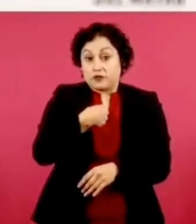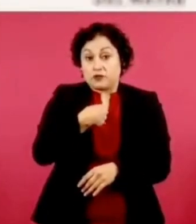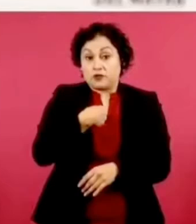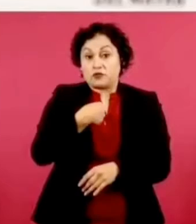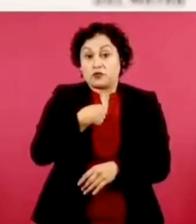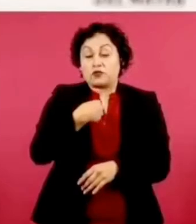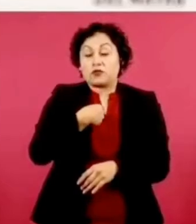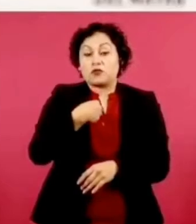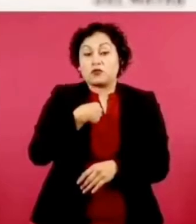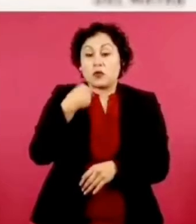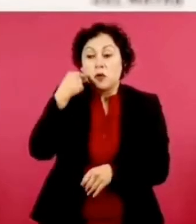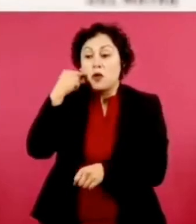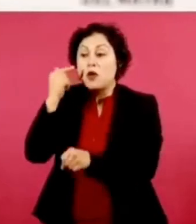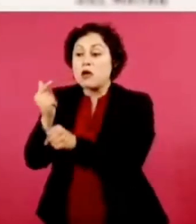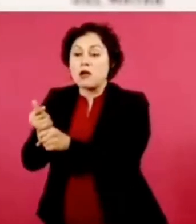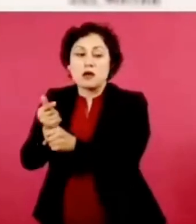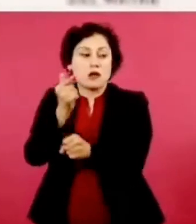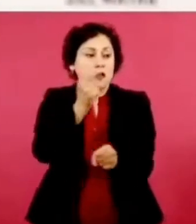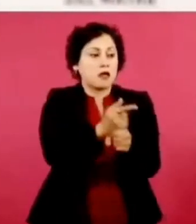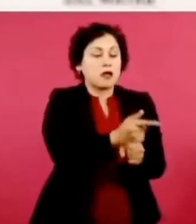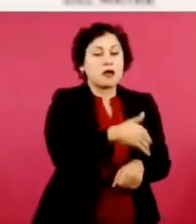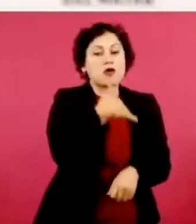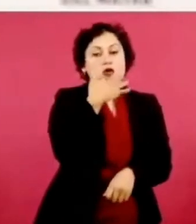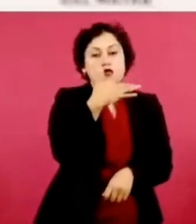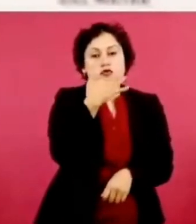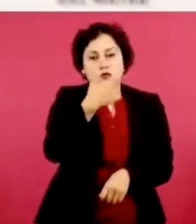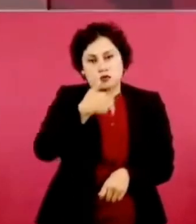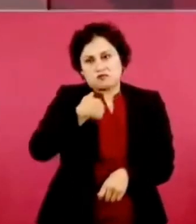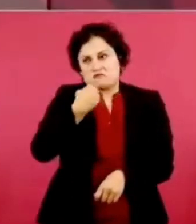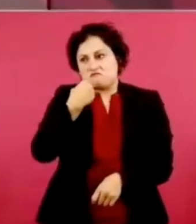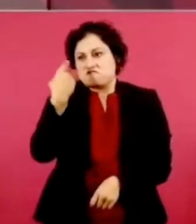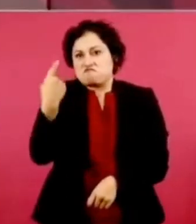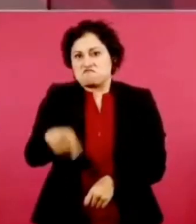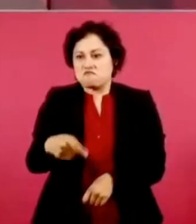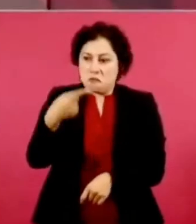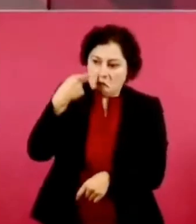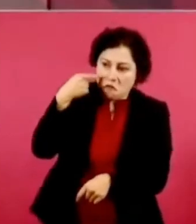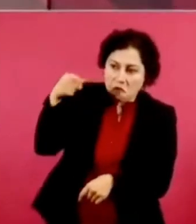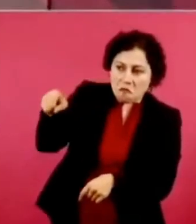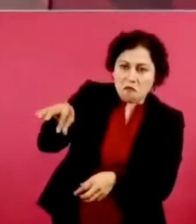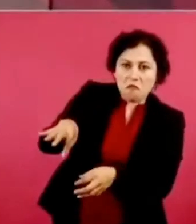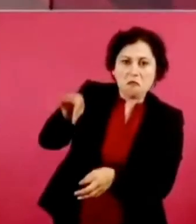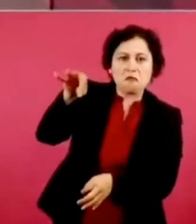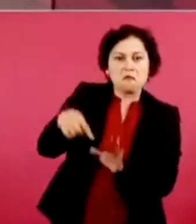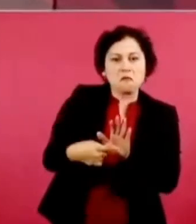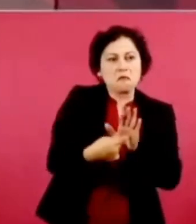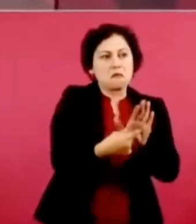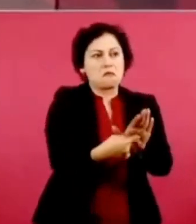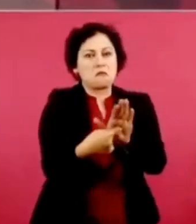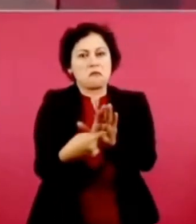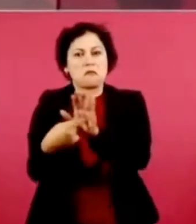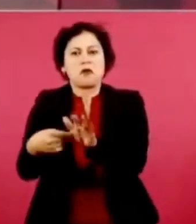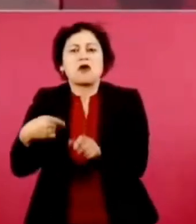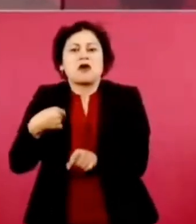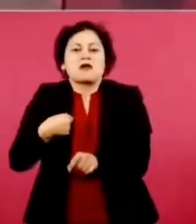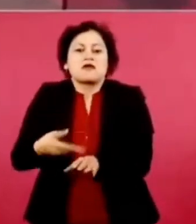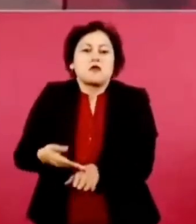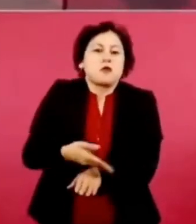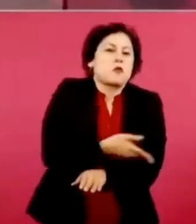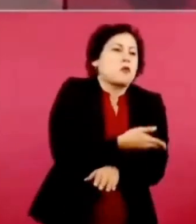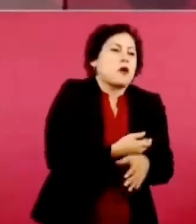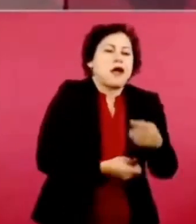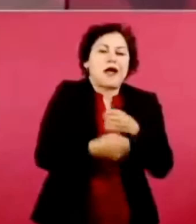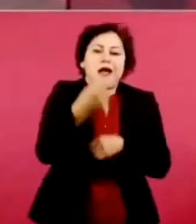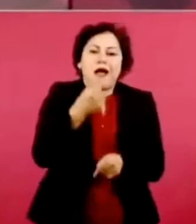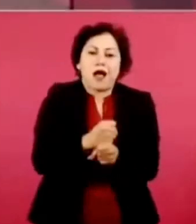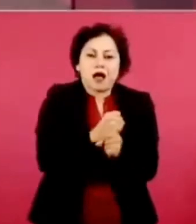denunciar la corrupción, a estudiar el fenómeno de la corrupción desde hace décadas. He escrito sobre